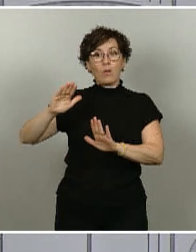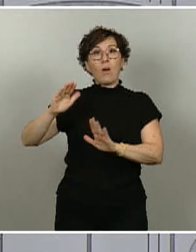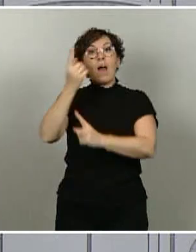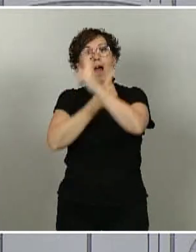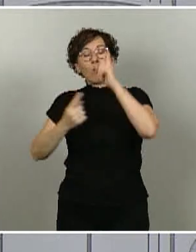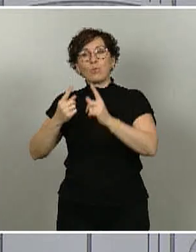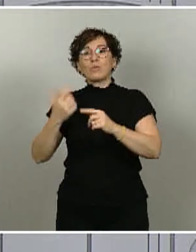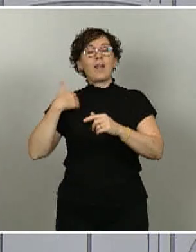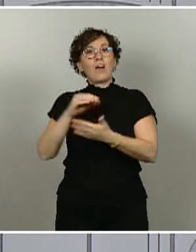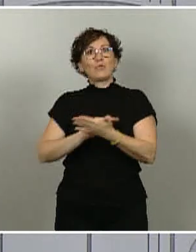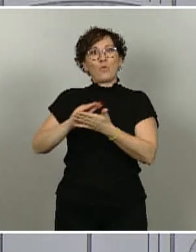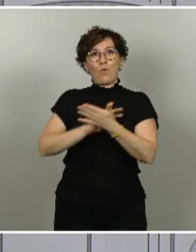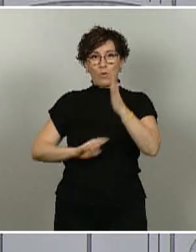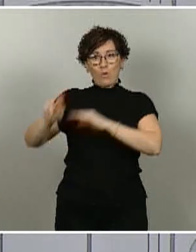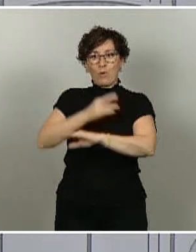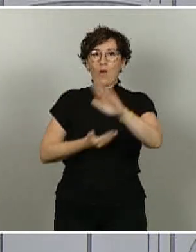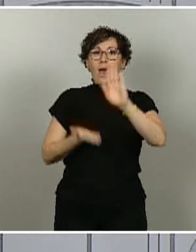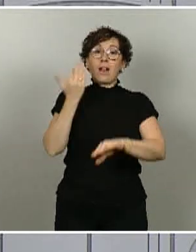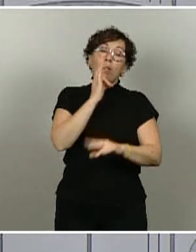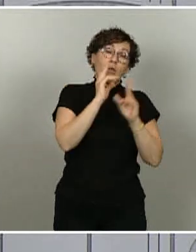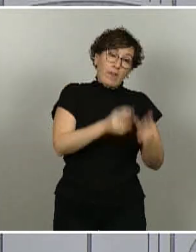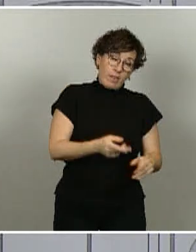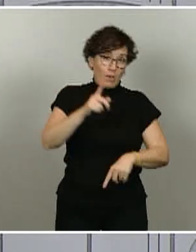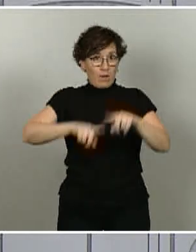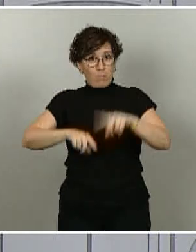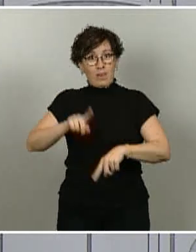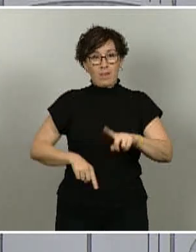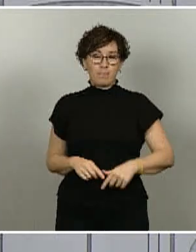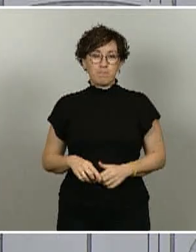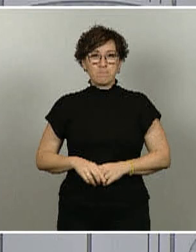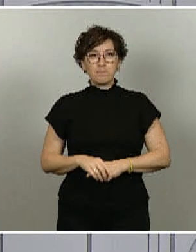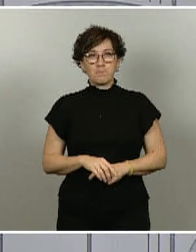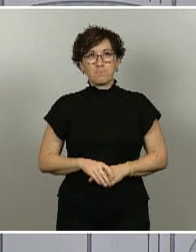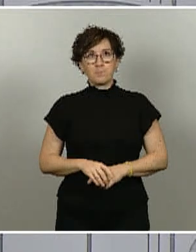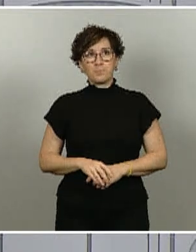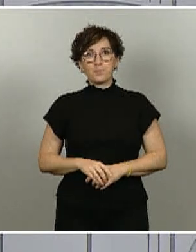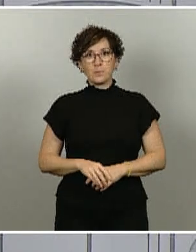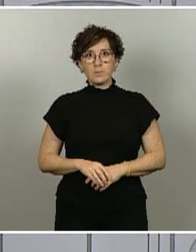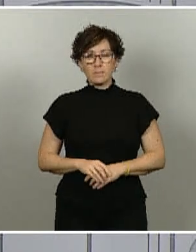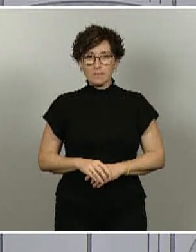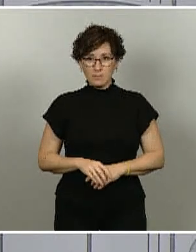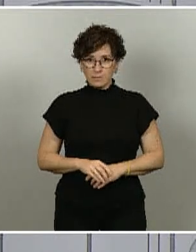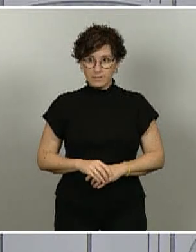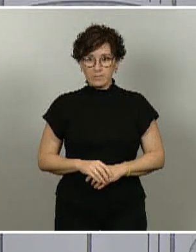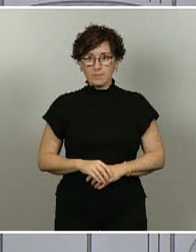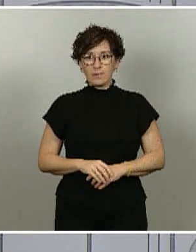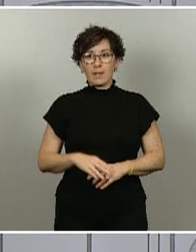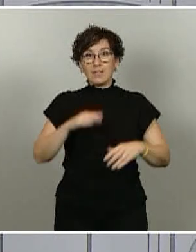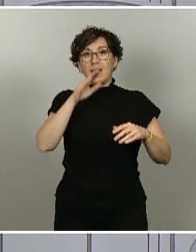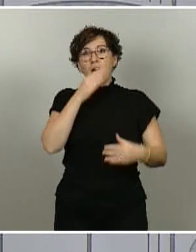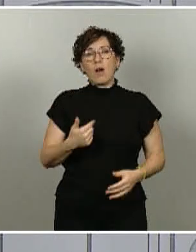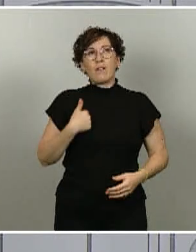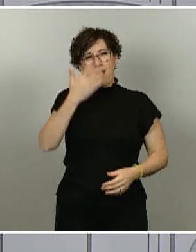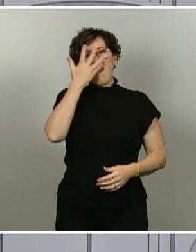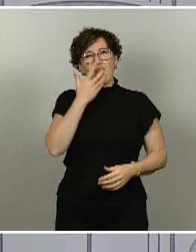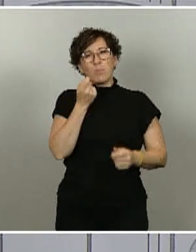o curados o fallecidos. En este momento me gustaría además hacer una pequeña reflexión. Creo que muchos de ustedes